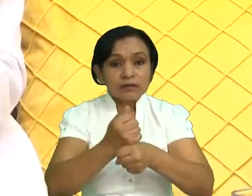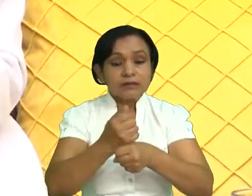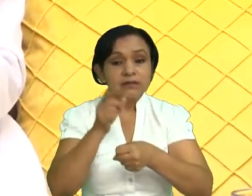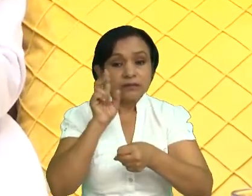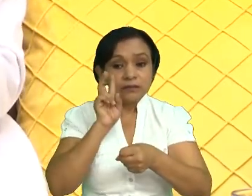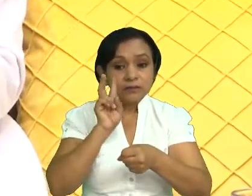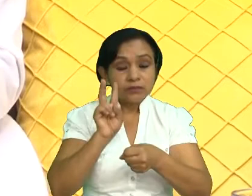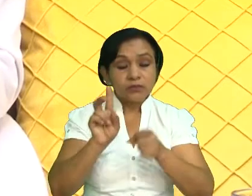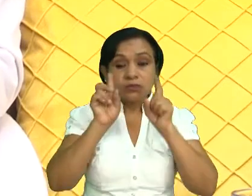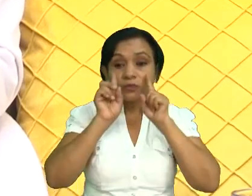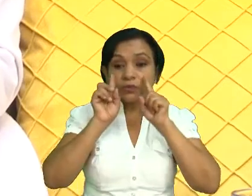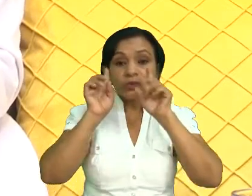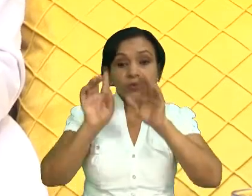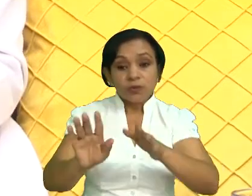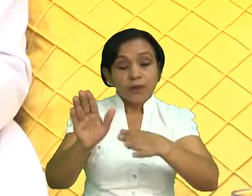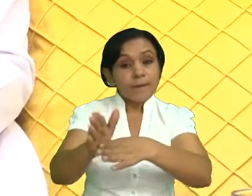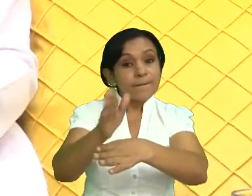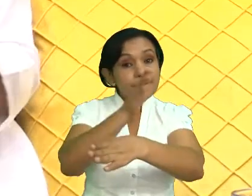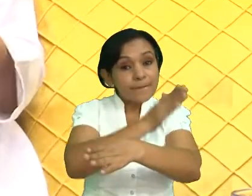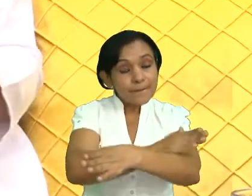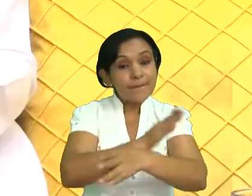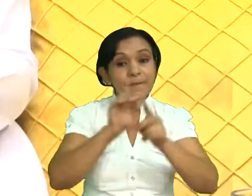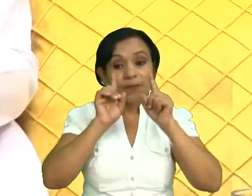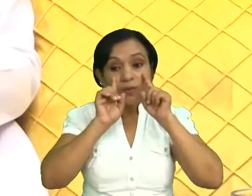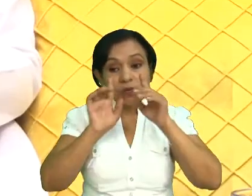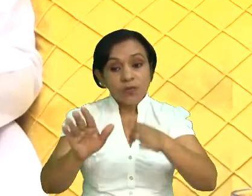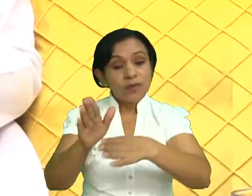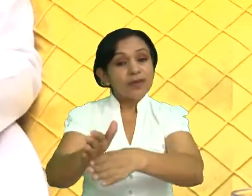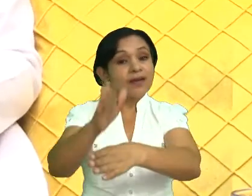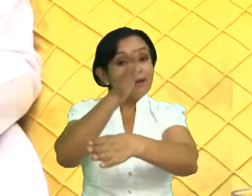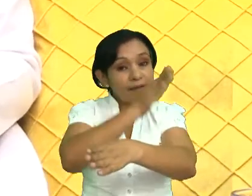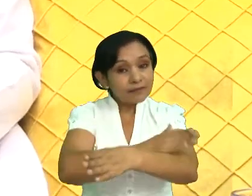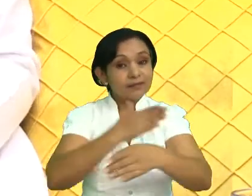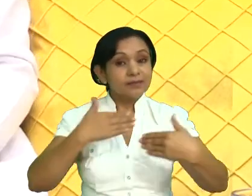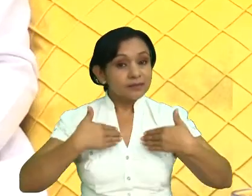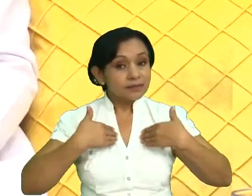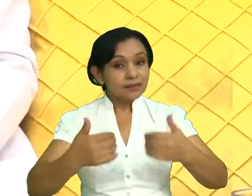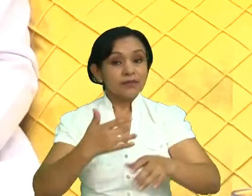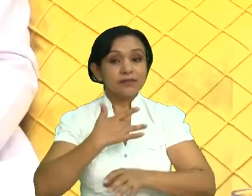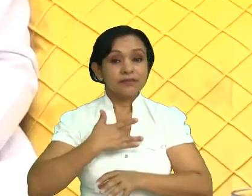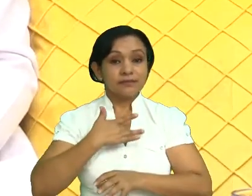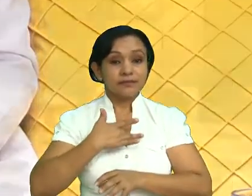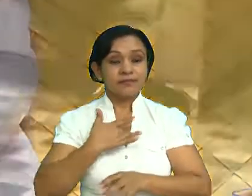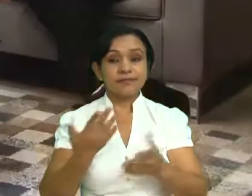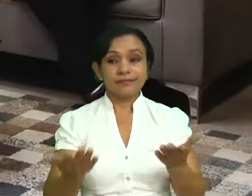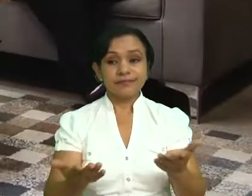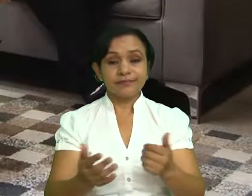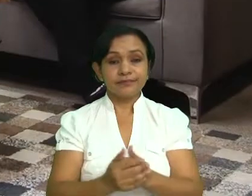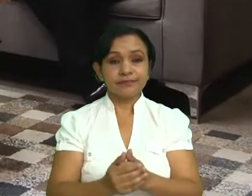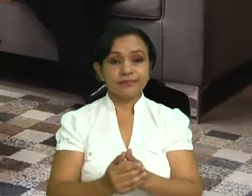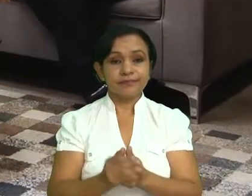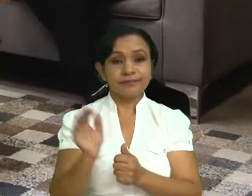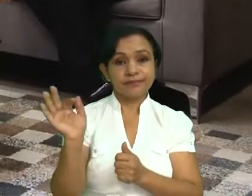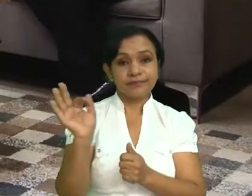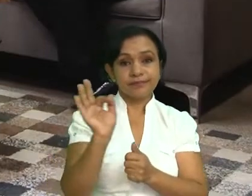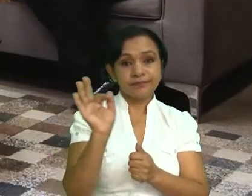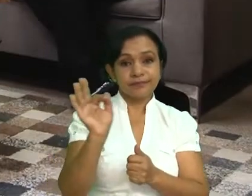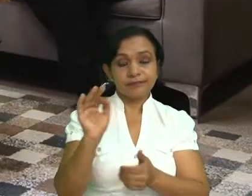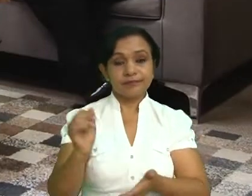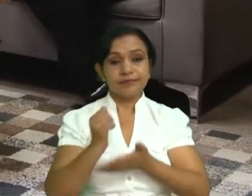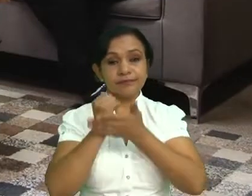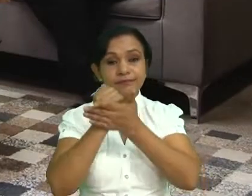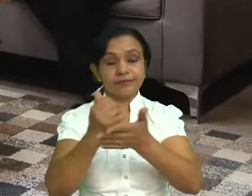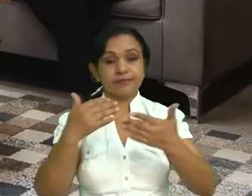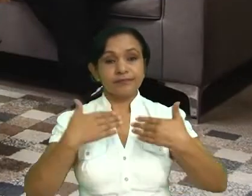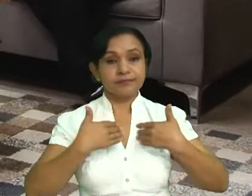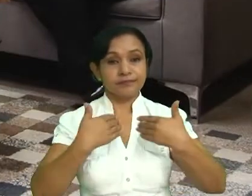nuestras medidas de prevención y de precaución, y eso es lo que nosotros necesitamos. y sin duda medidas que van de cara a